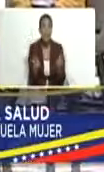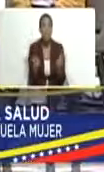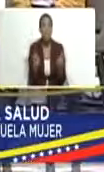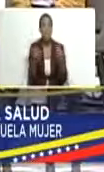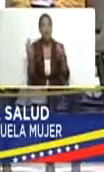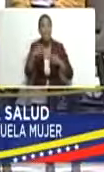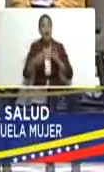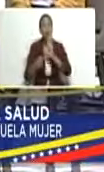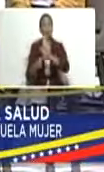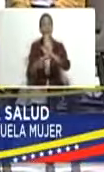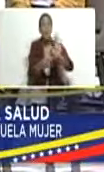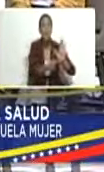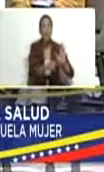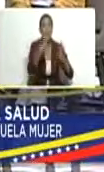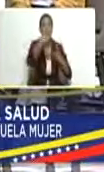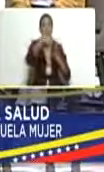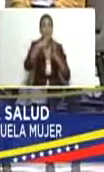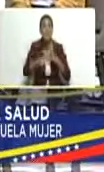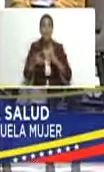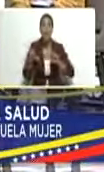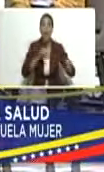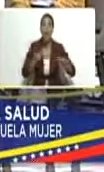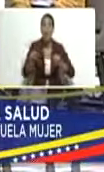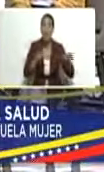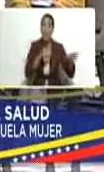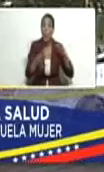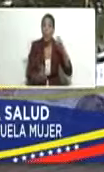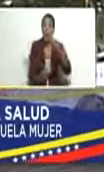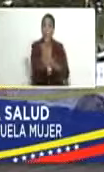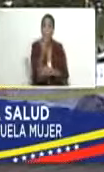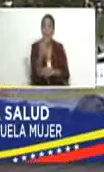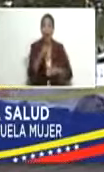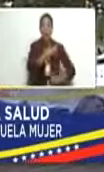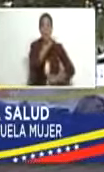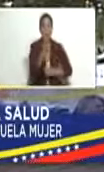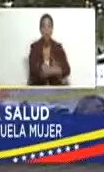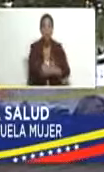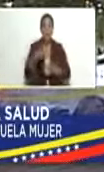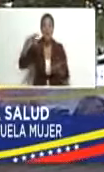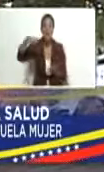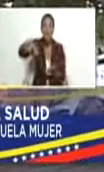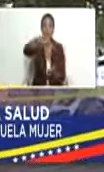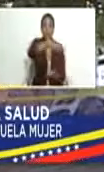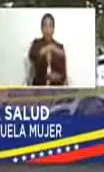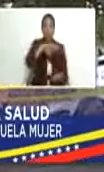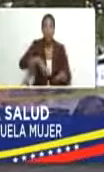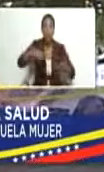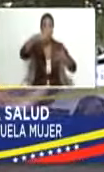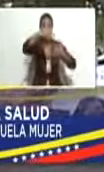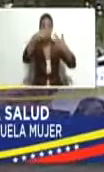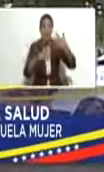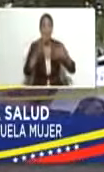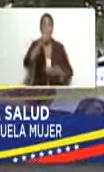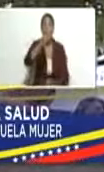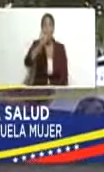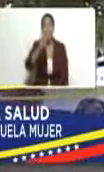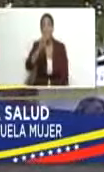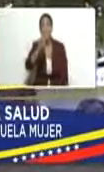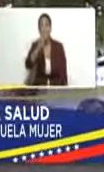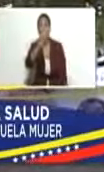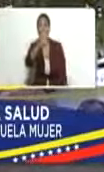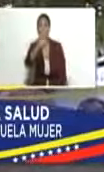seguir mostrando y activando toda la fuerza de los vértices de la gran